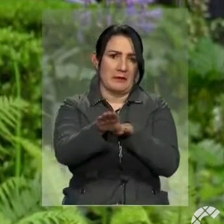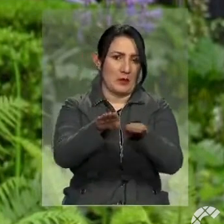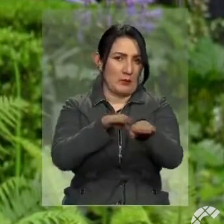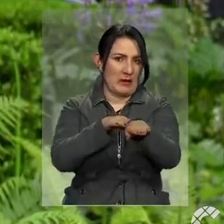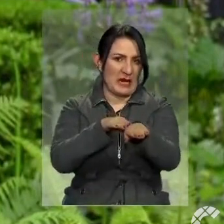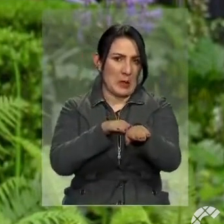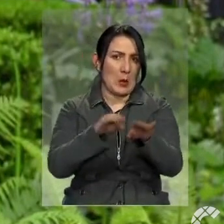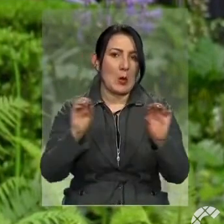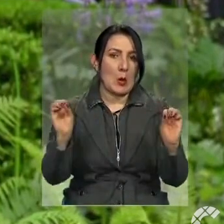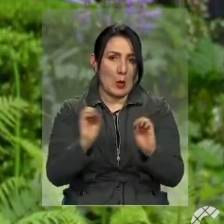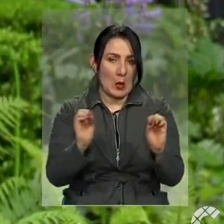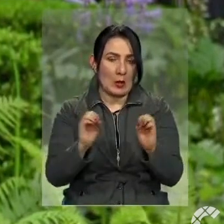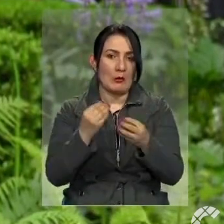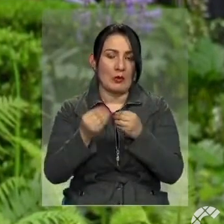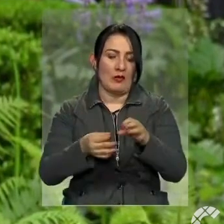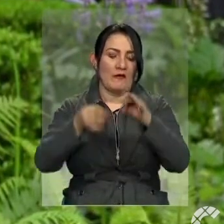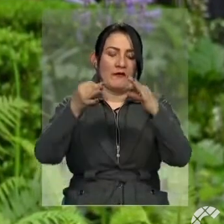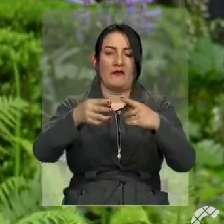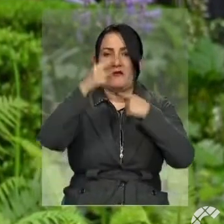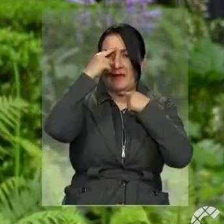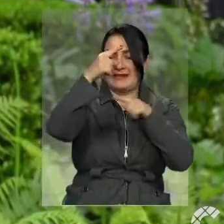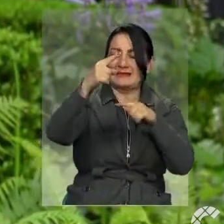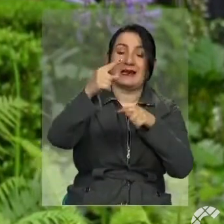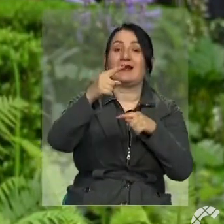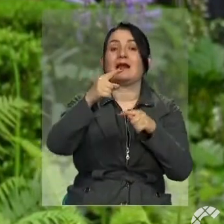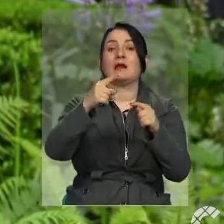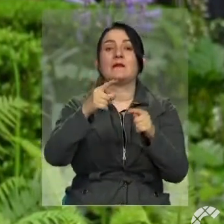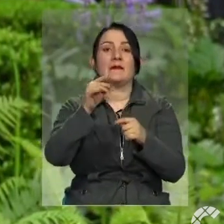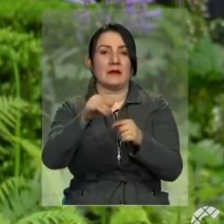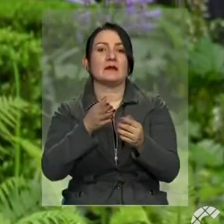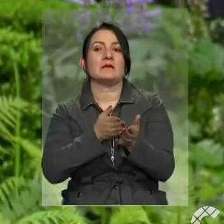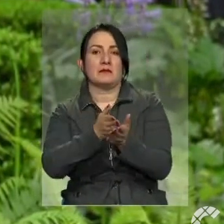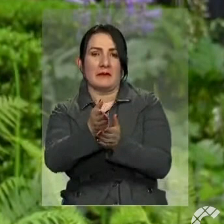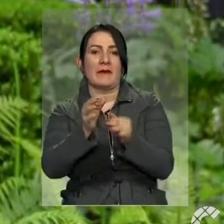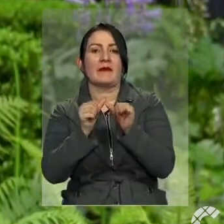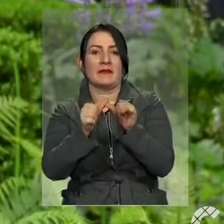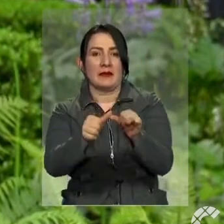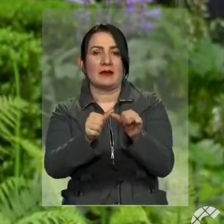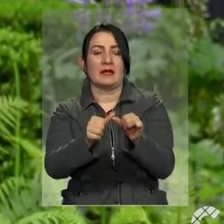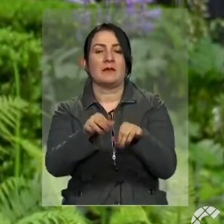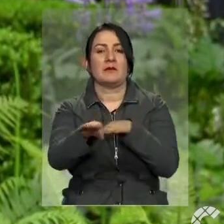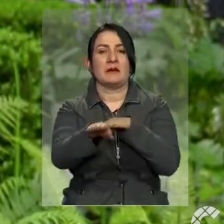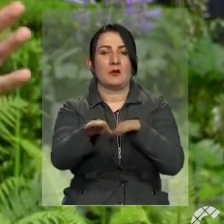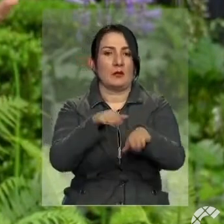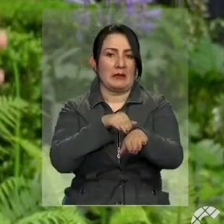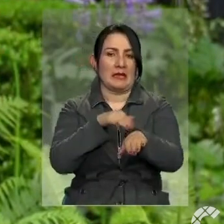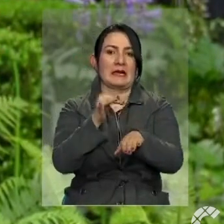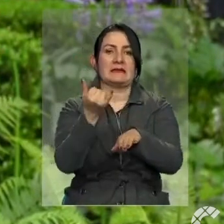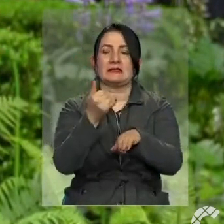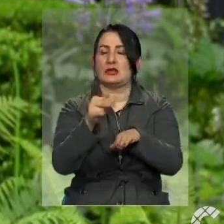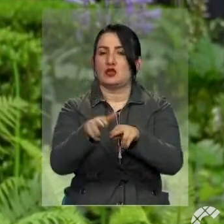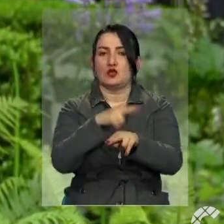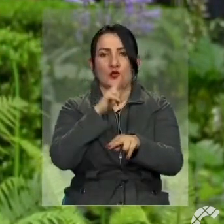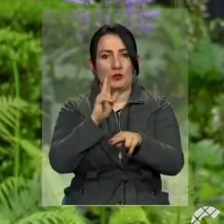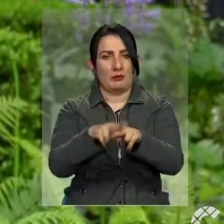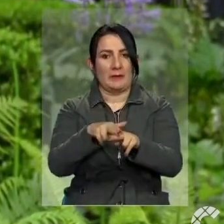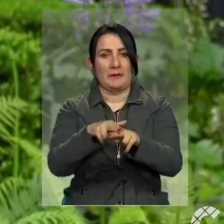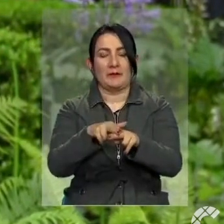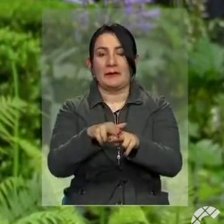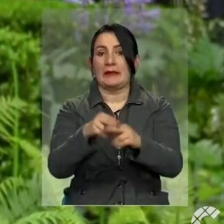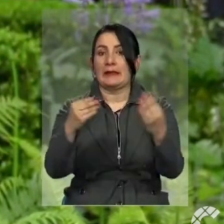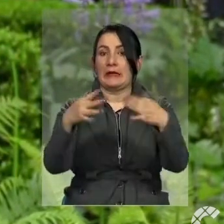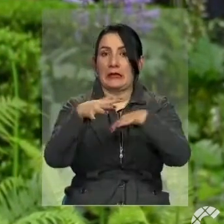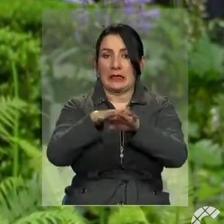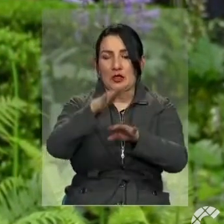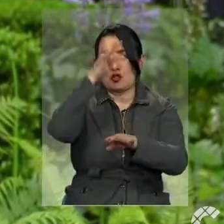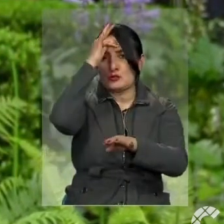en la ciudad, pues se oficializó por medio de un decreto que la medida se mantiene, es decir, el pico y placa funcionará normal. Además, la red